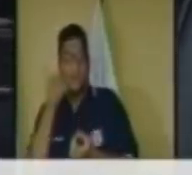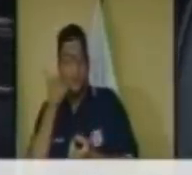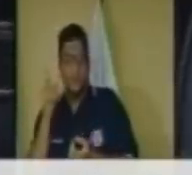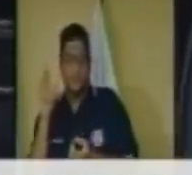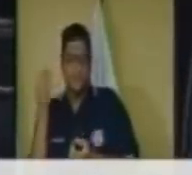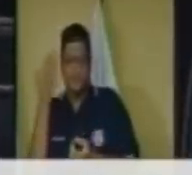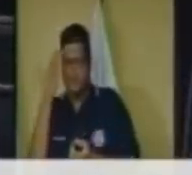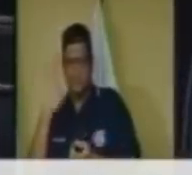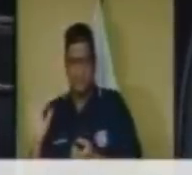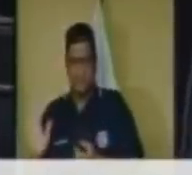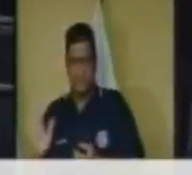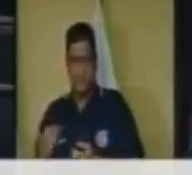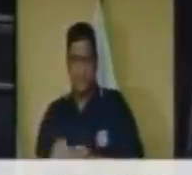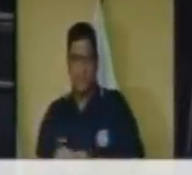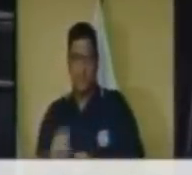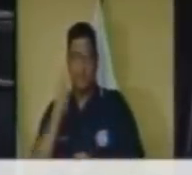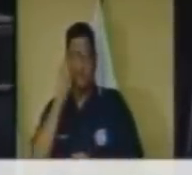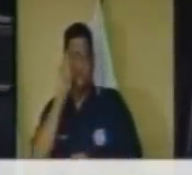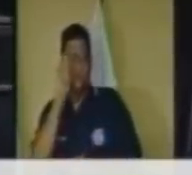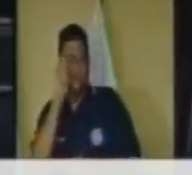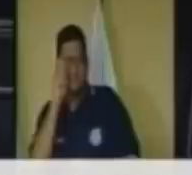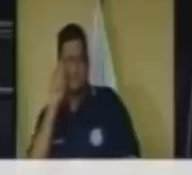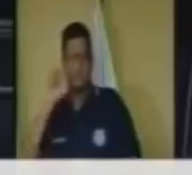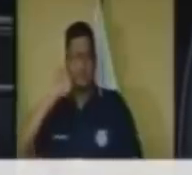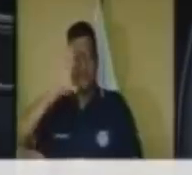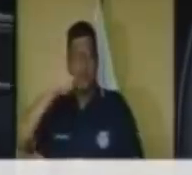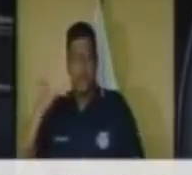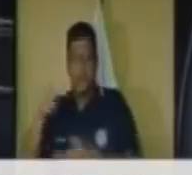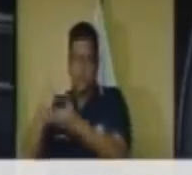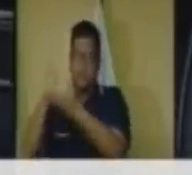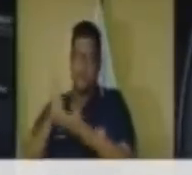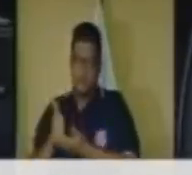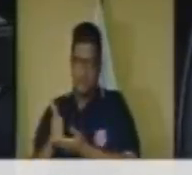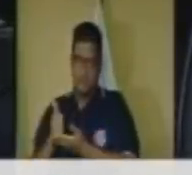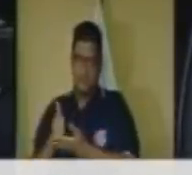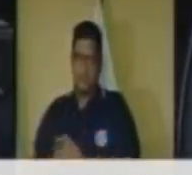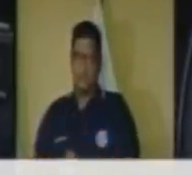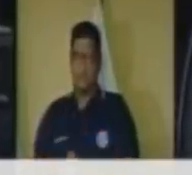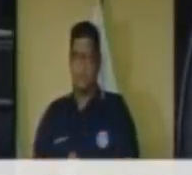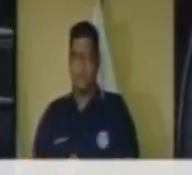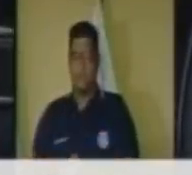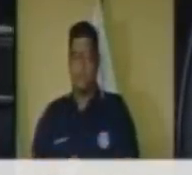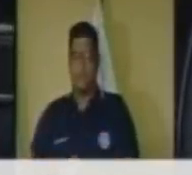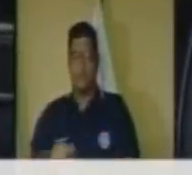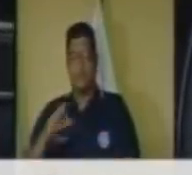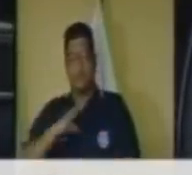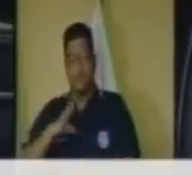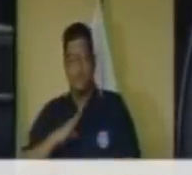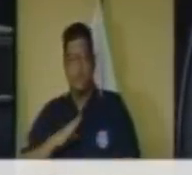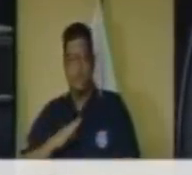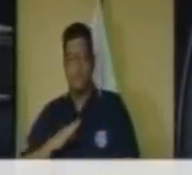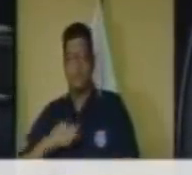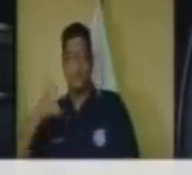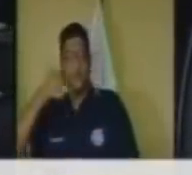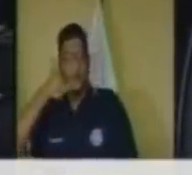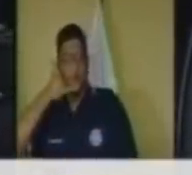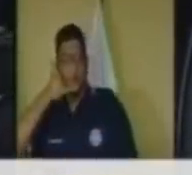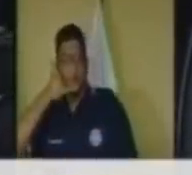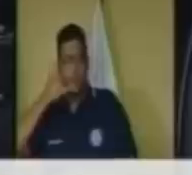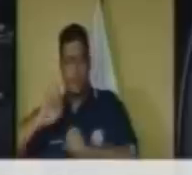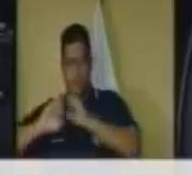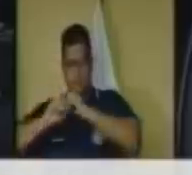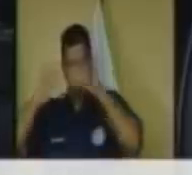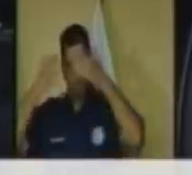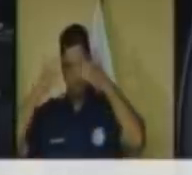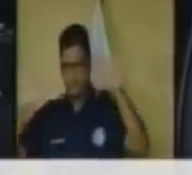está apoyándonos en todo este sentido y está 24/7, ya ahorita están